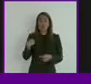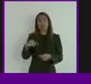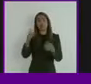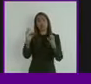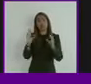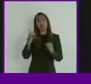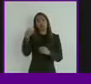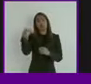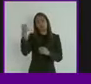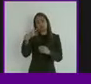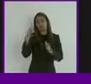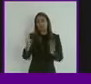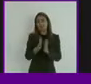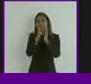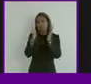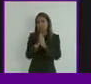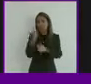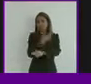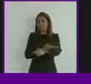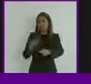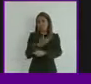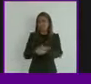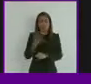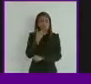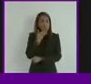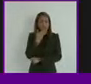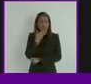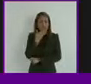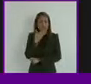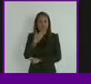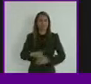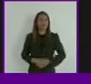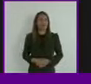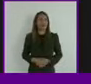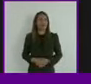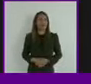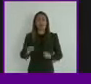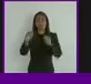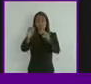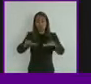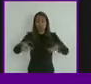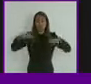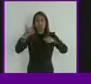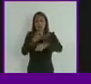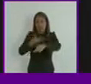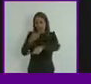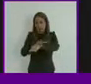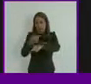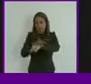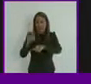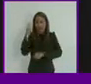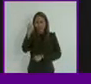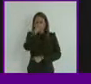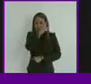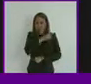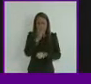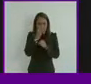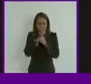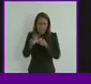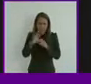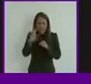que curricularmente les suma, créanme, que aprender a manejar un auditorio no es cosa sencilla, tampoco es imposible, créanme, ¿no?